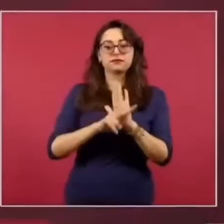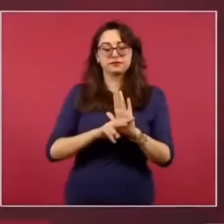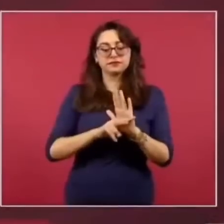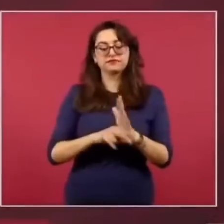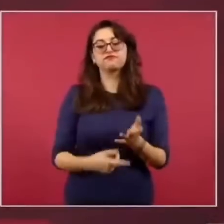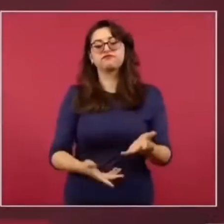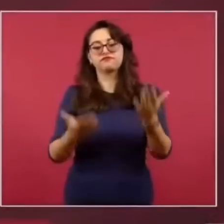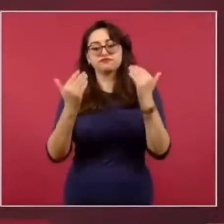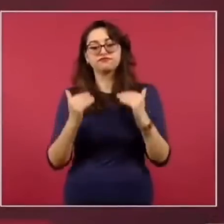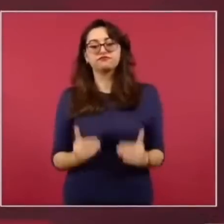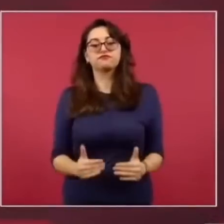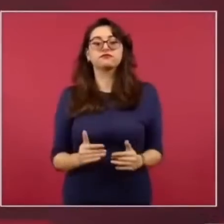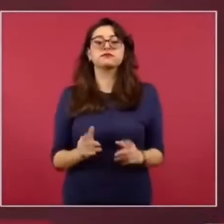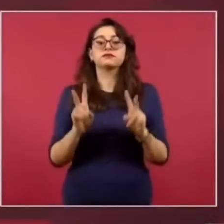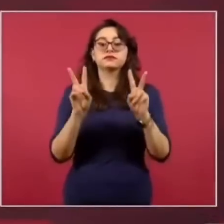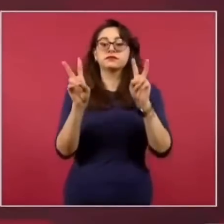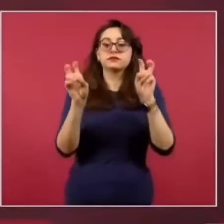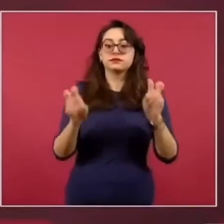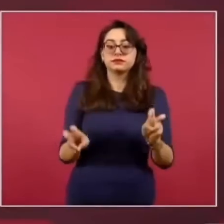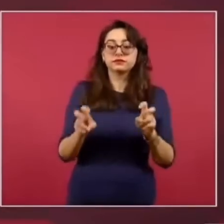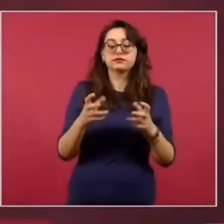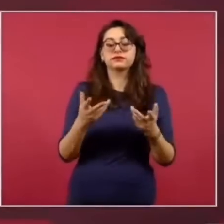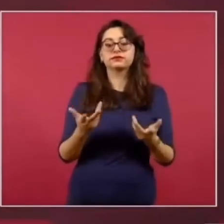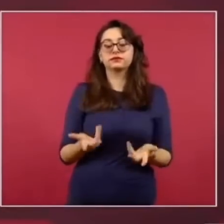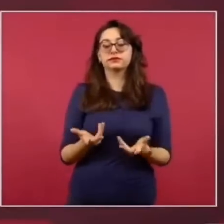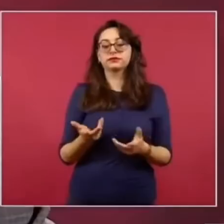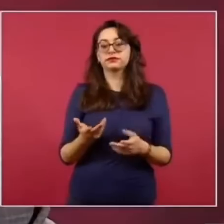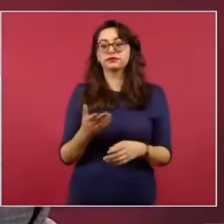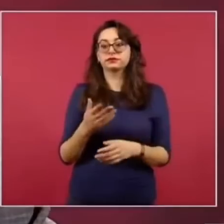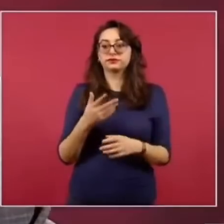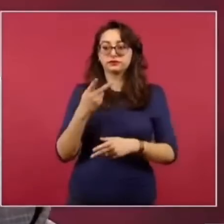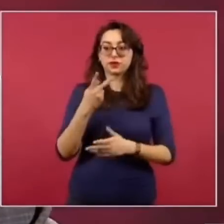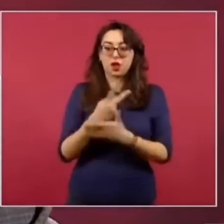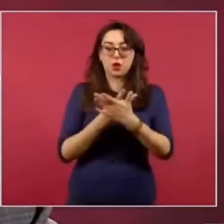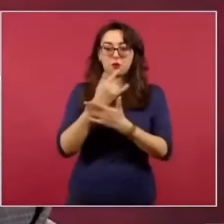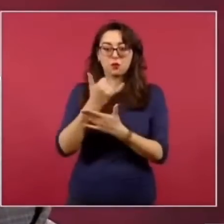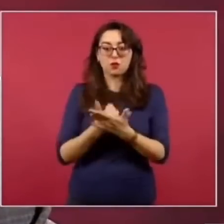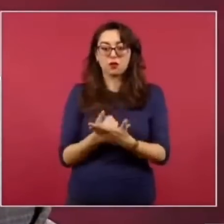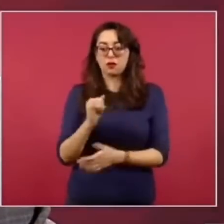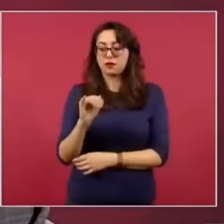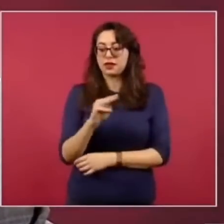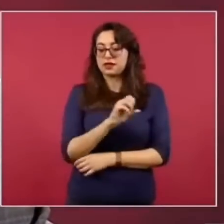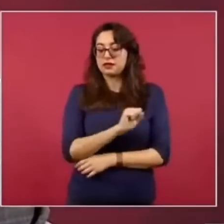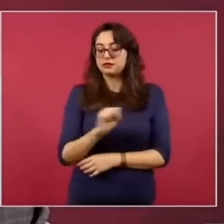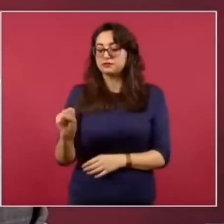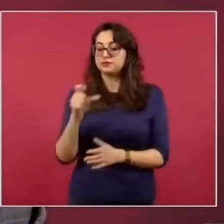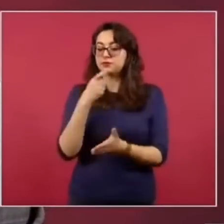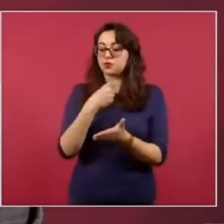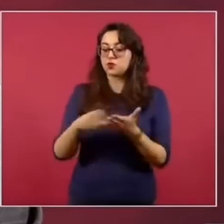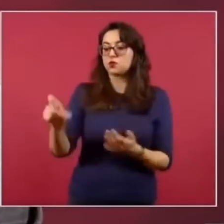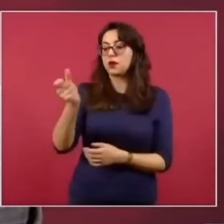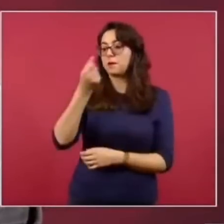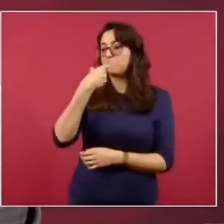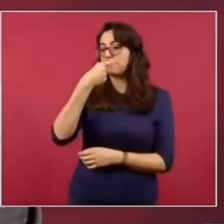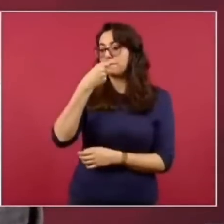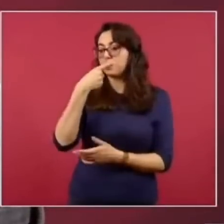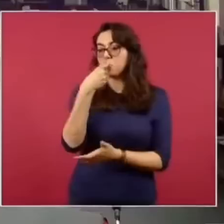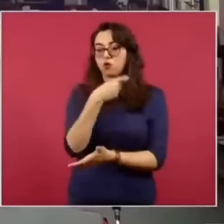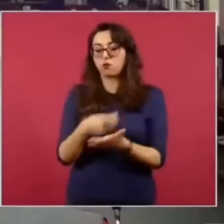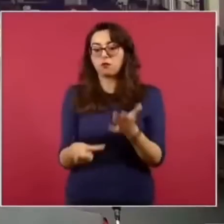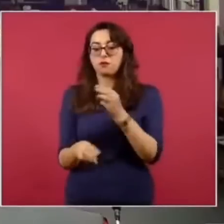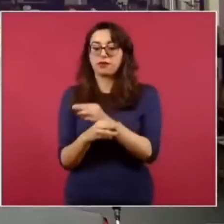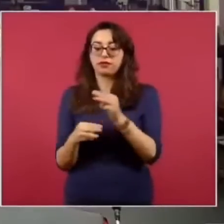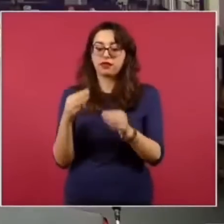que ayuda mucho a conocer cuál es el camino de la adquisición de insumos y desde luego de